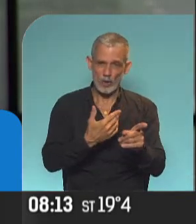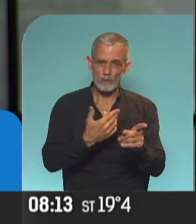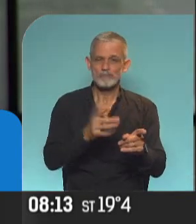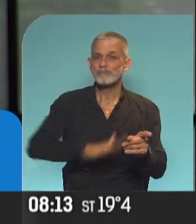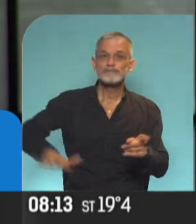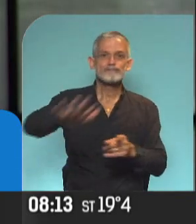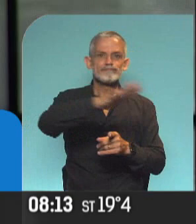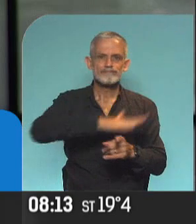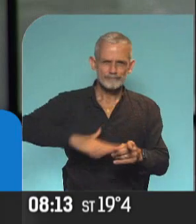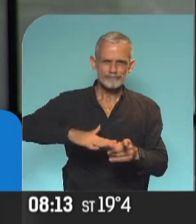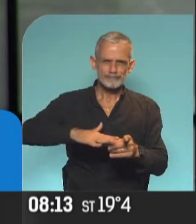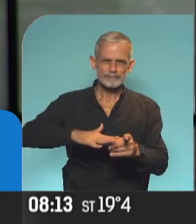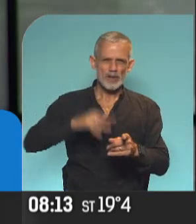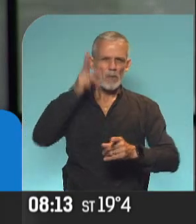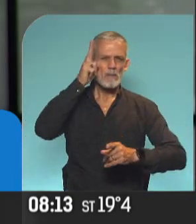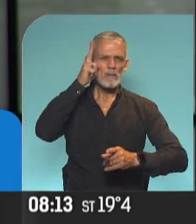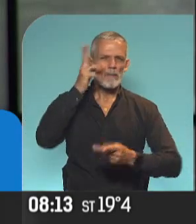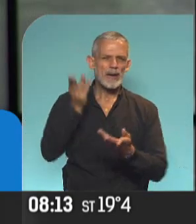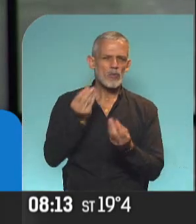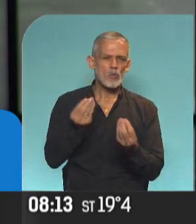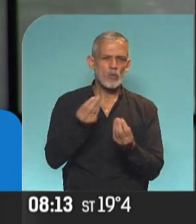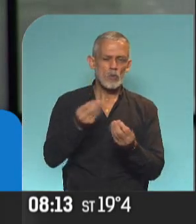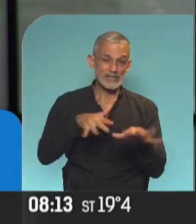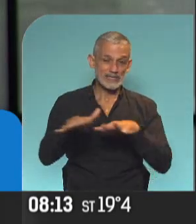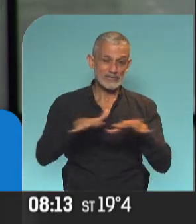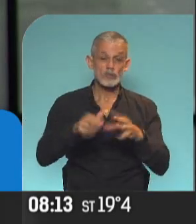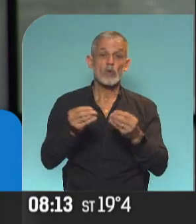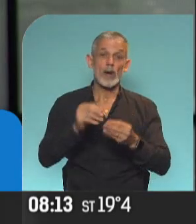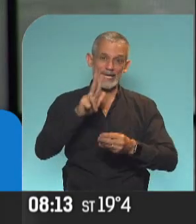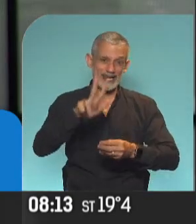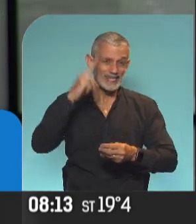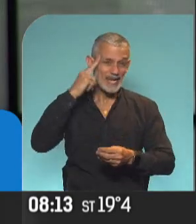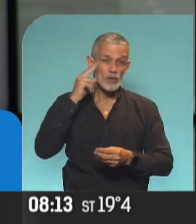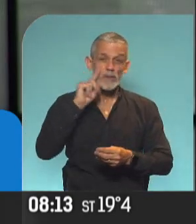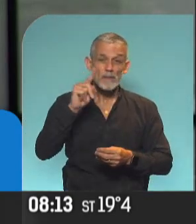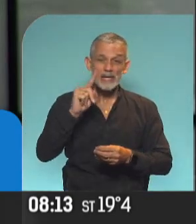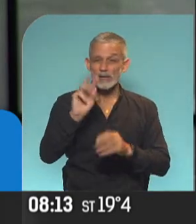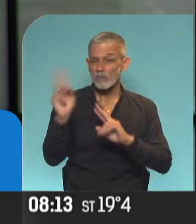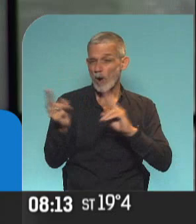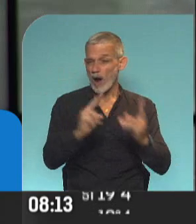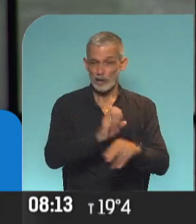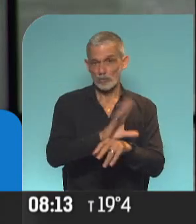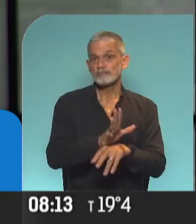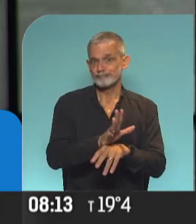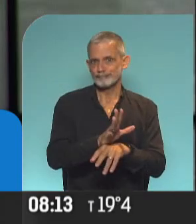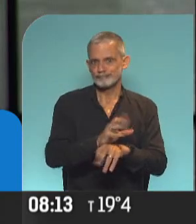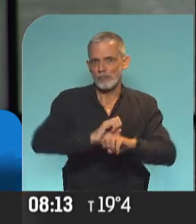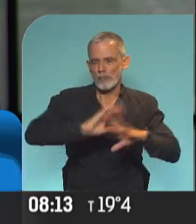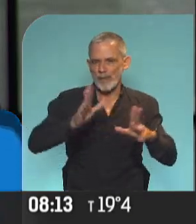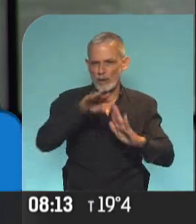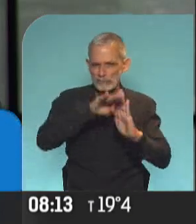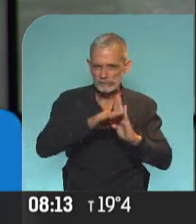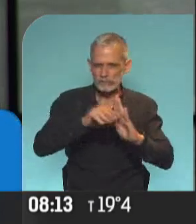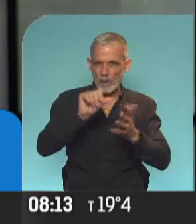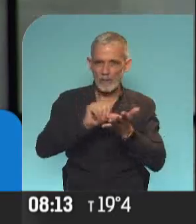contexto que está atravesando el Perú muy complicado. Hay 39.000 muertos por la pandemia, es uno de los países más afectados por la pandemia, una de